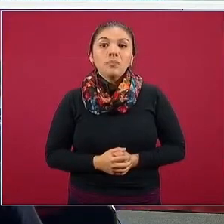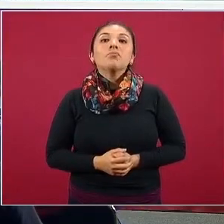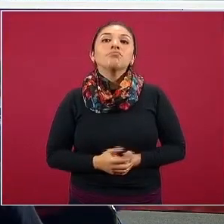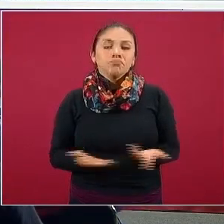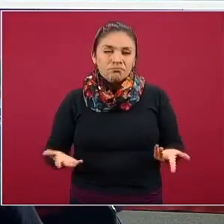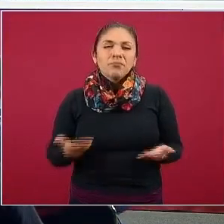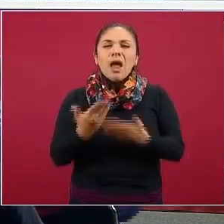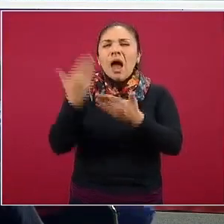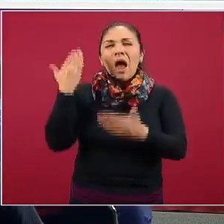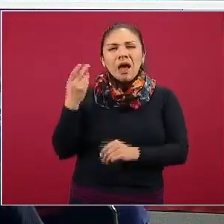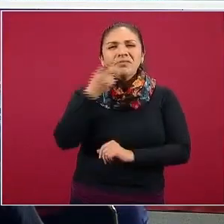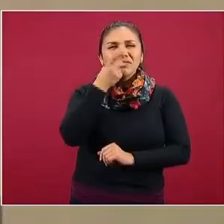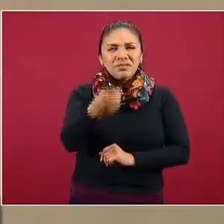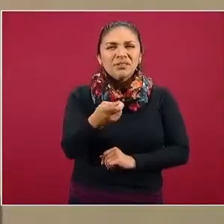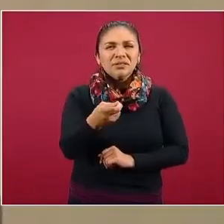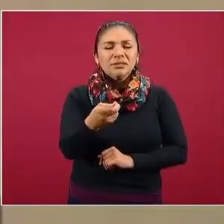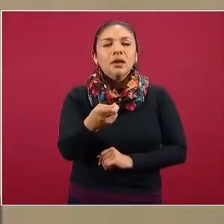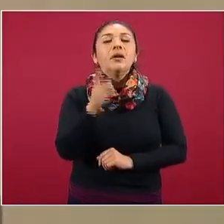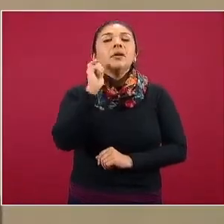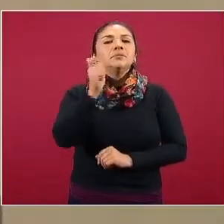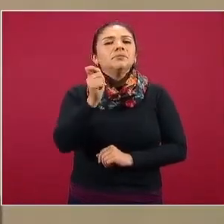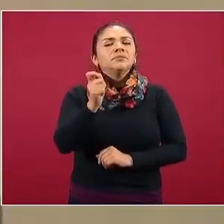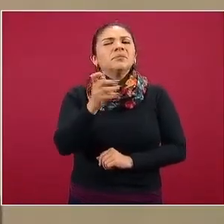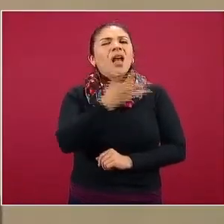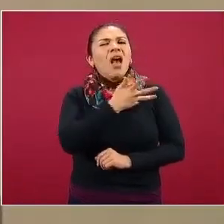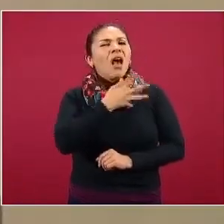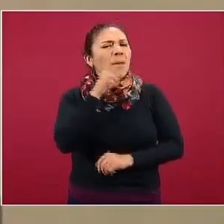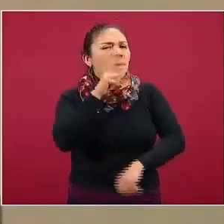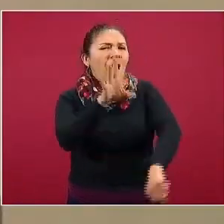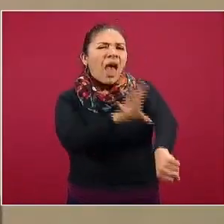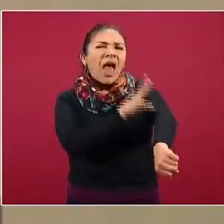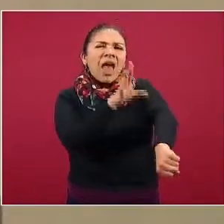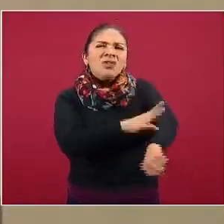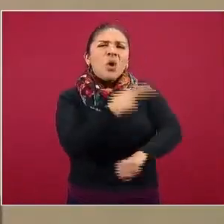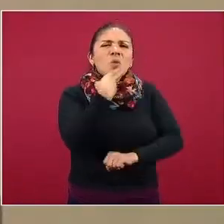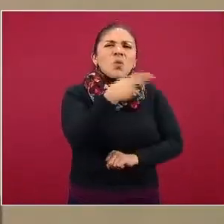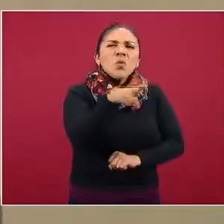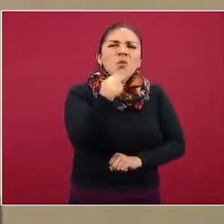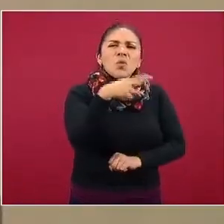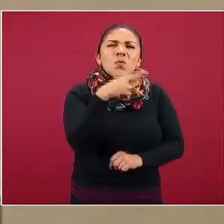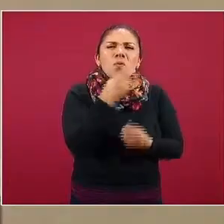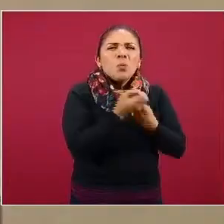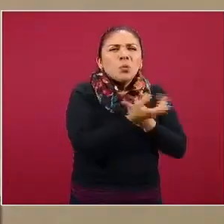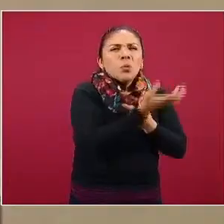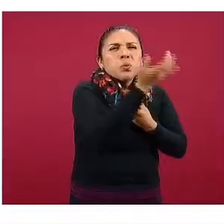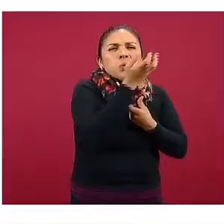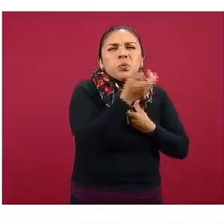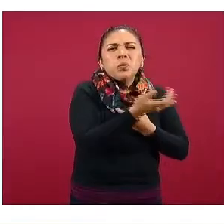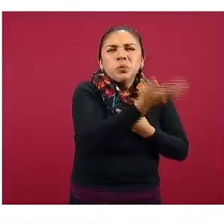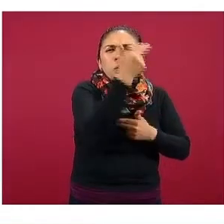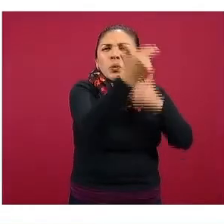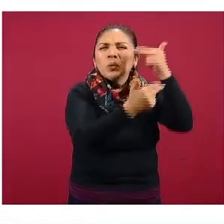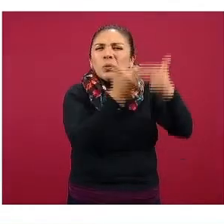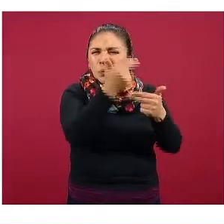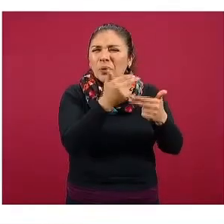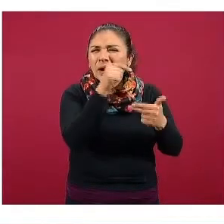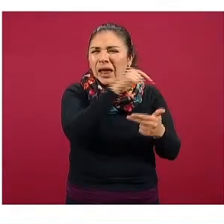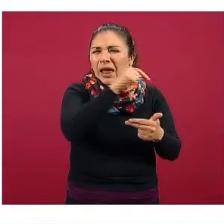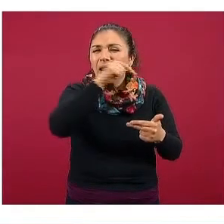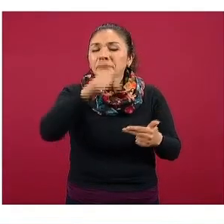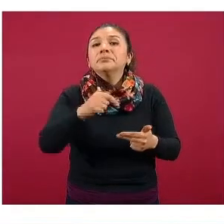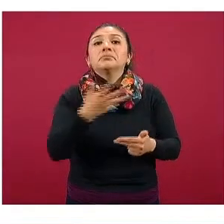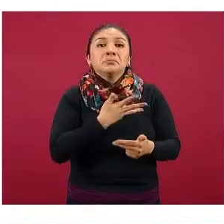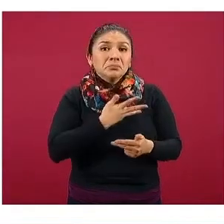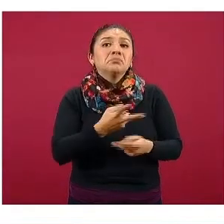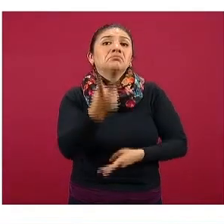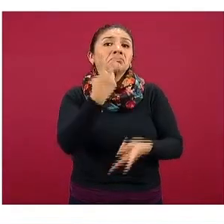Como se mencionó hace un momento, los dispositivos electrónicos, vapeadores, cigarros electrónicos, producen